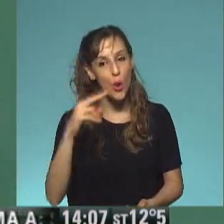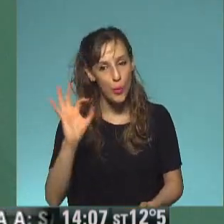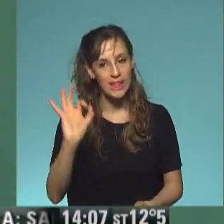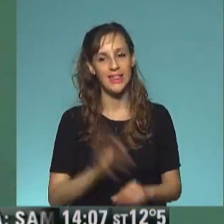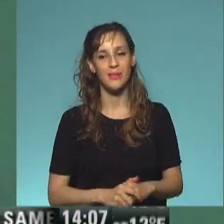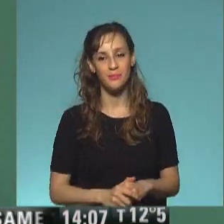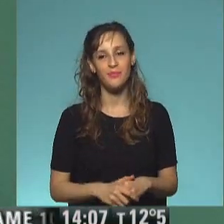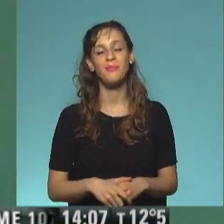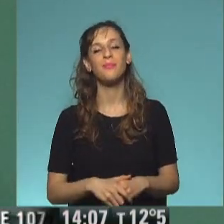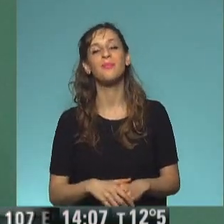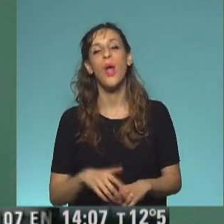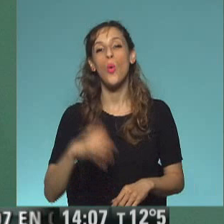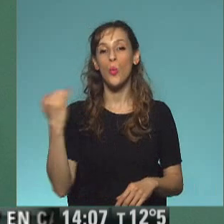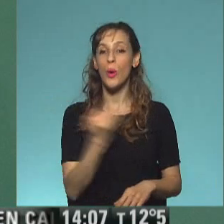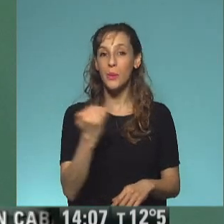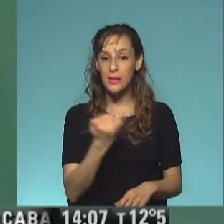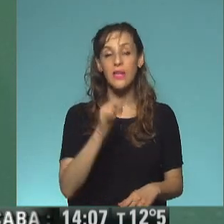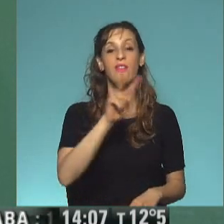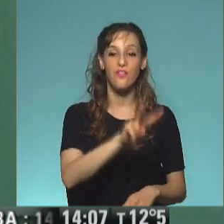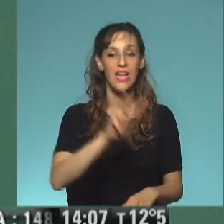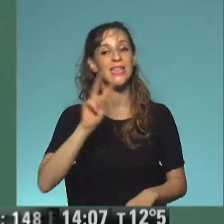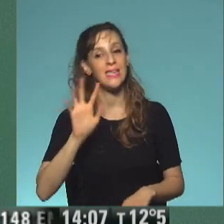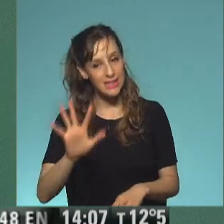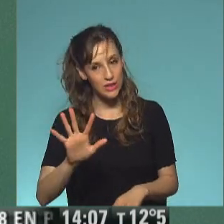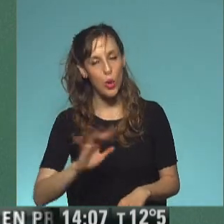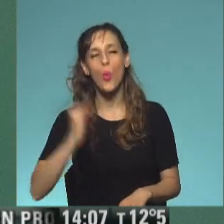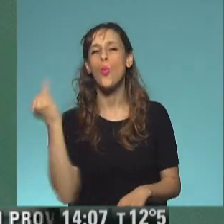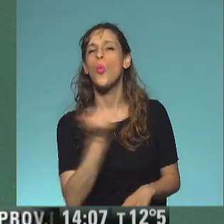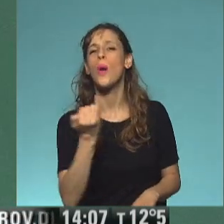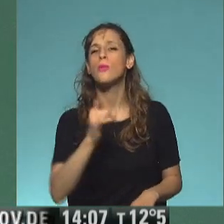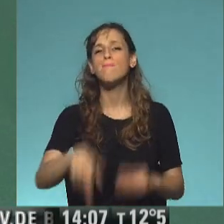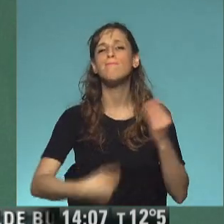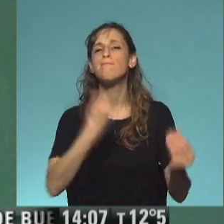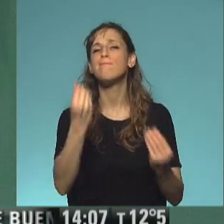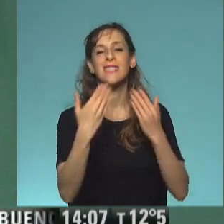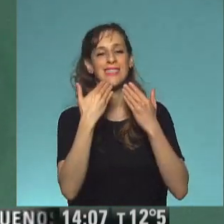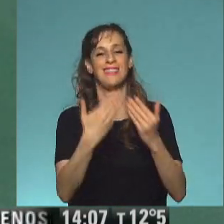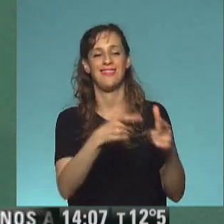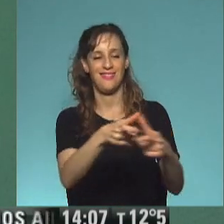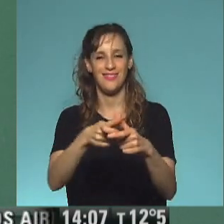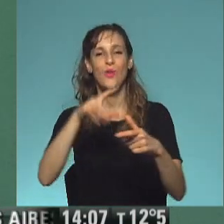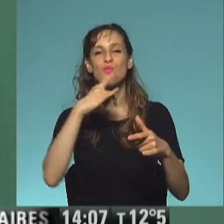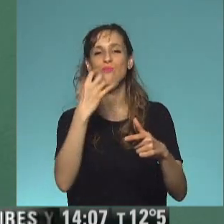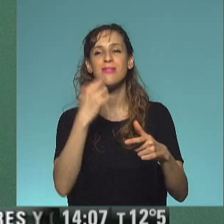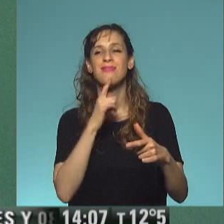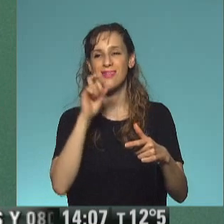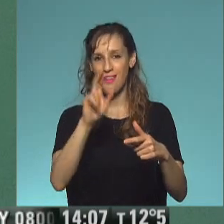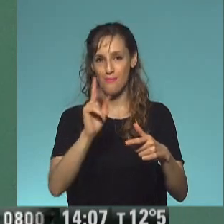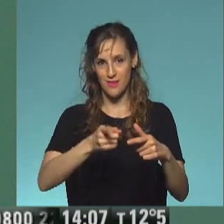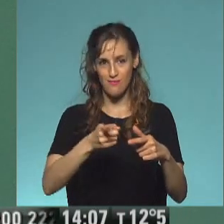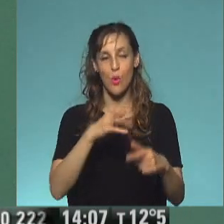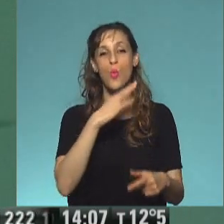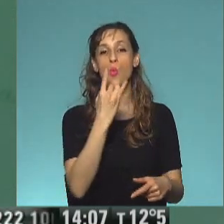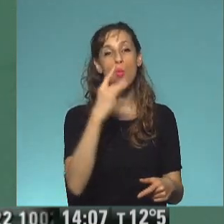Jueves 25. ¿Jueves de 25. ¿Qué viene? Jueves viene de Júpiter. Muy bien. Ahí va. Ahí todos los chicos y las chicas ya están poniendo junio, en su cuaderno.